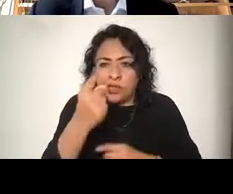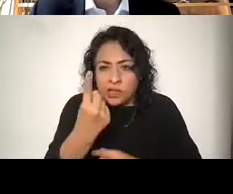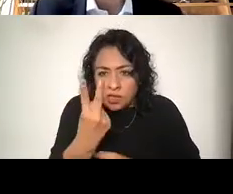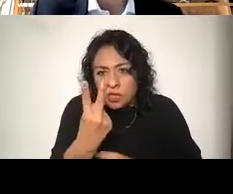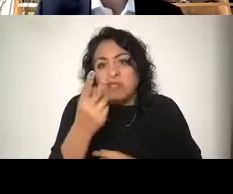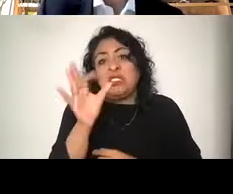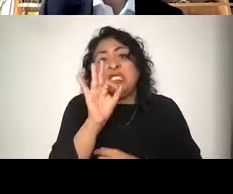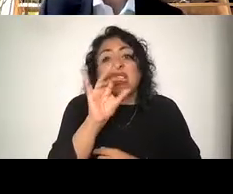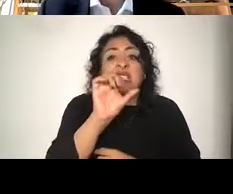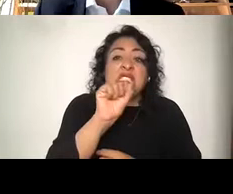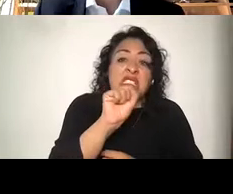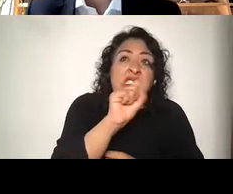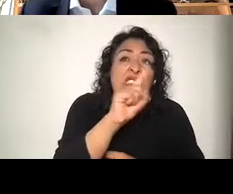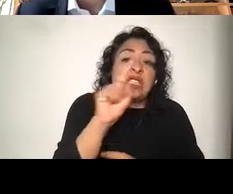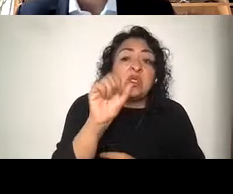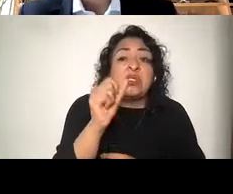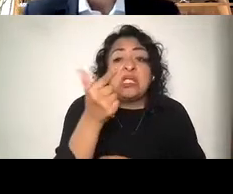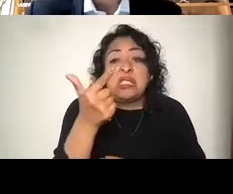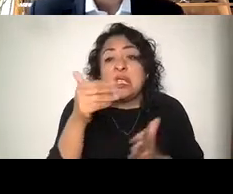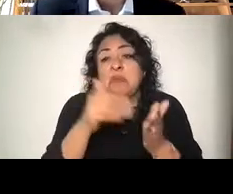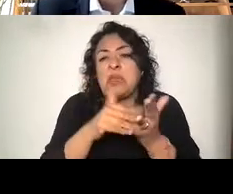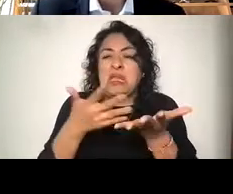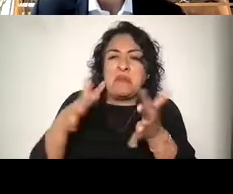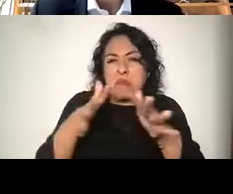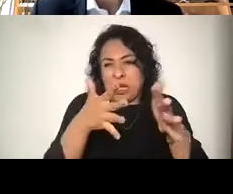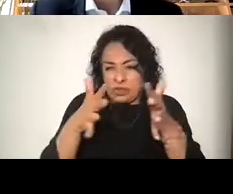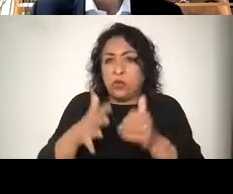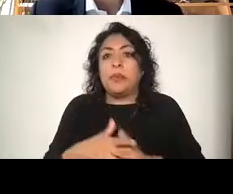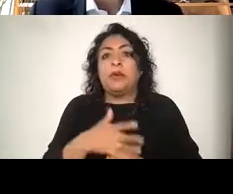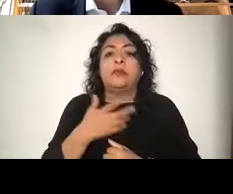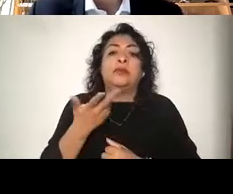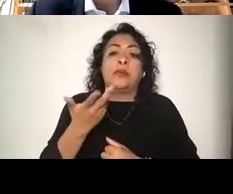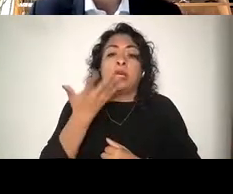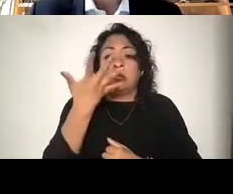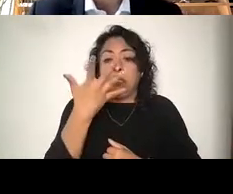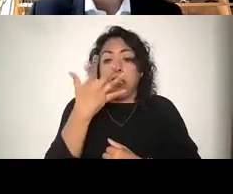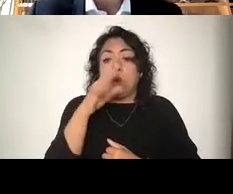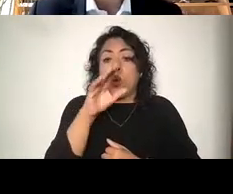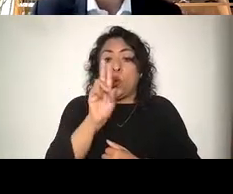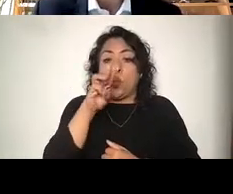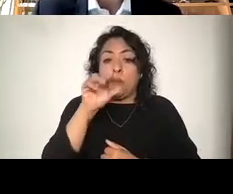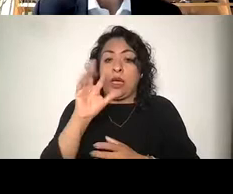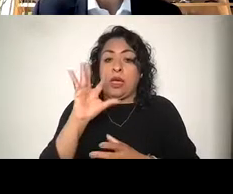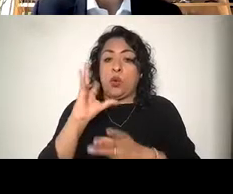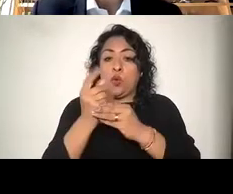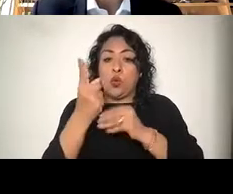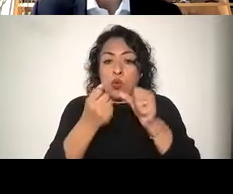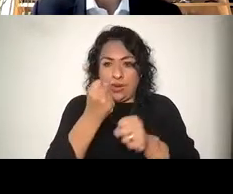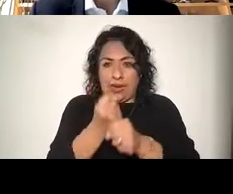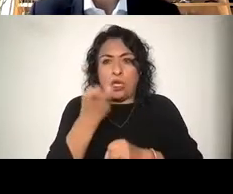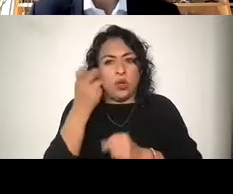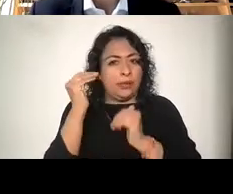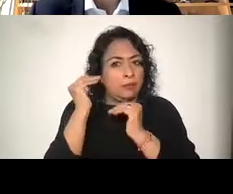sé, en 167,000 pesos o por ahí, estas 5 UMAS anuales. Este es el límite total